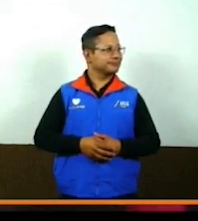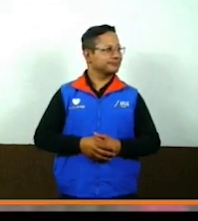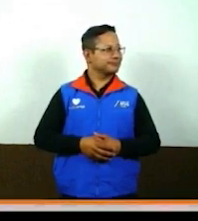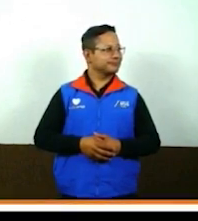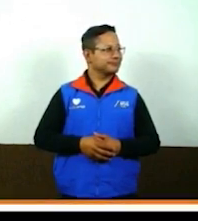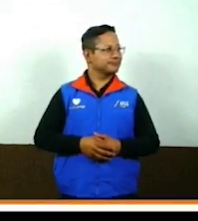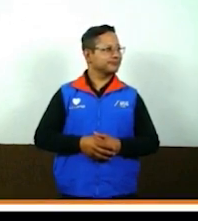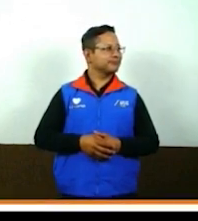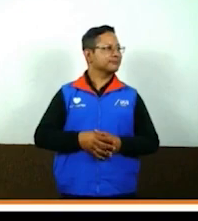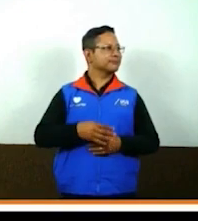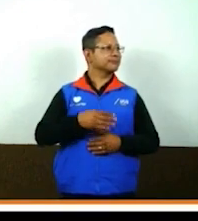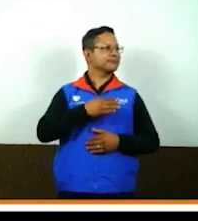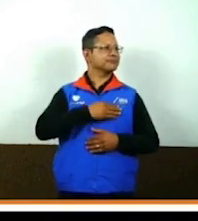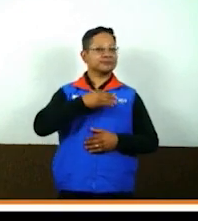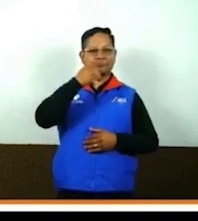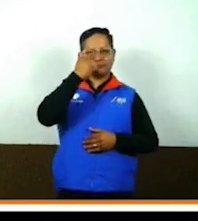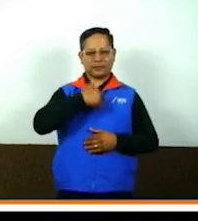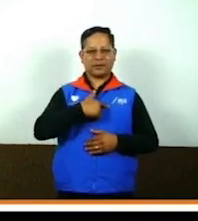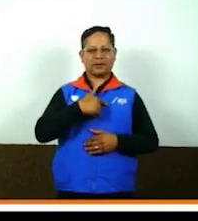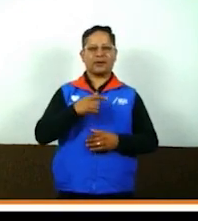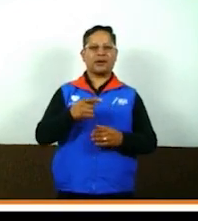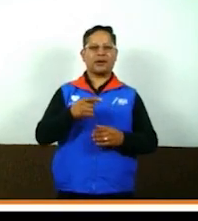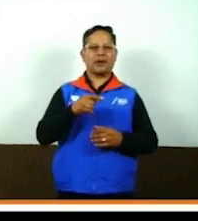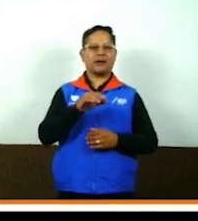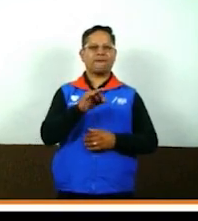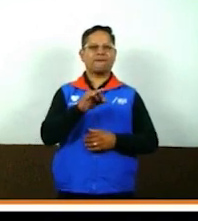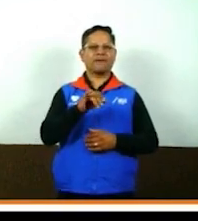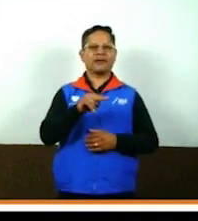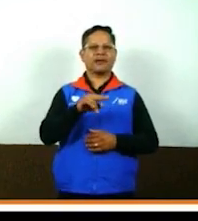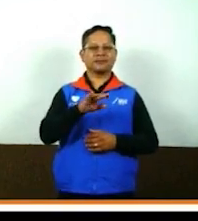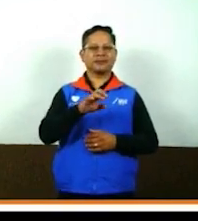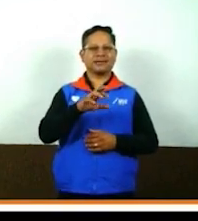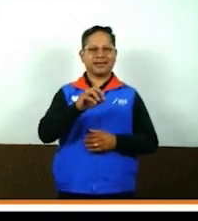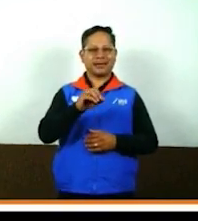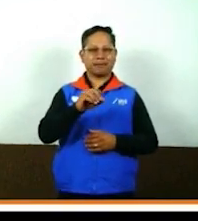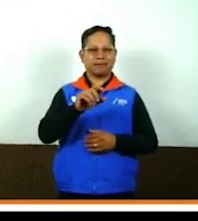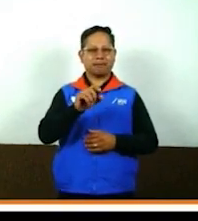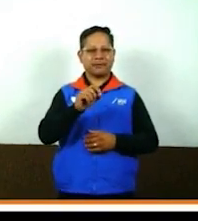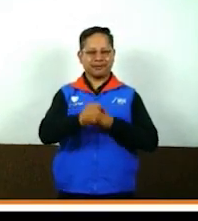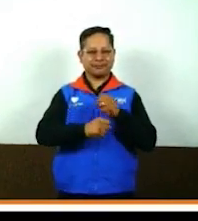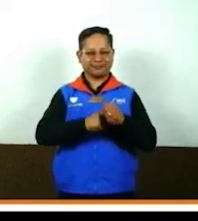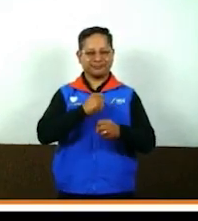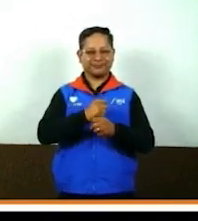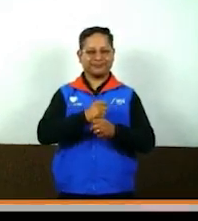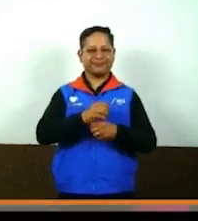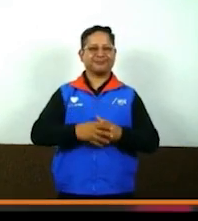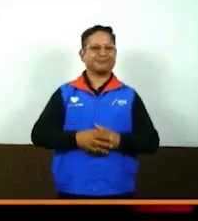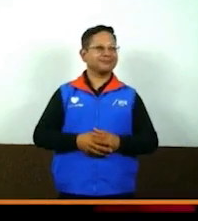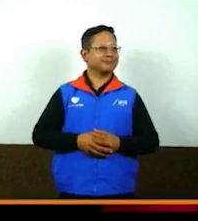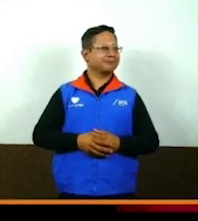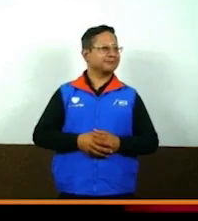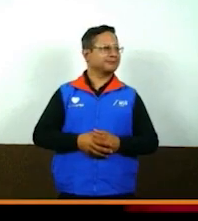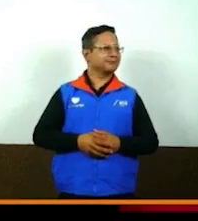Buenas noches, Alejandra Alegre de Financiera Independencia, 21 años de ser socialmente responsables.